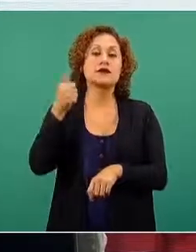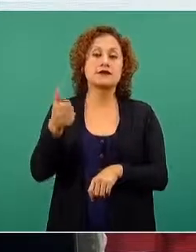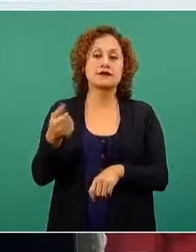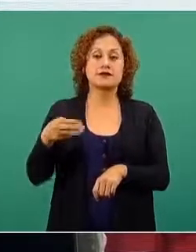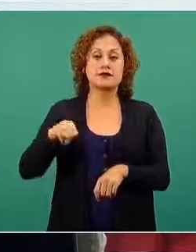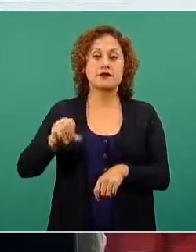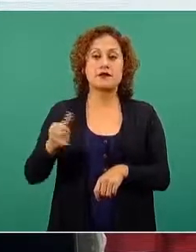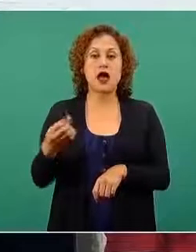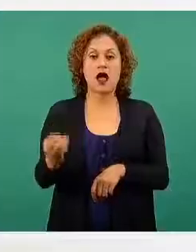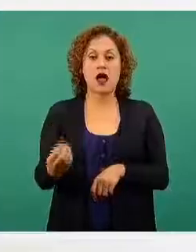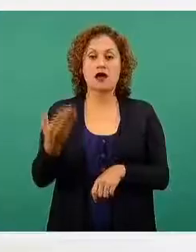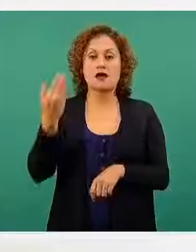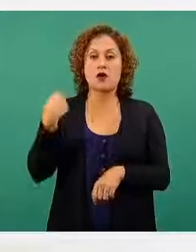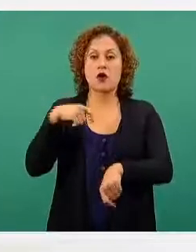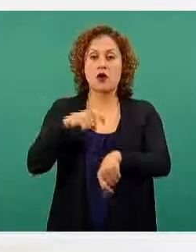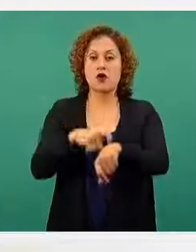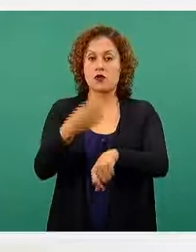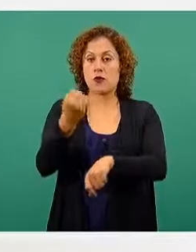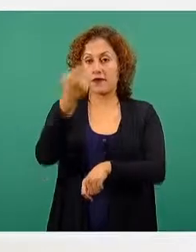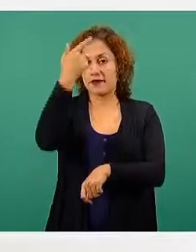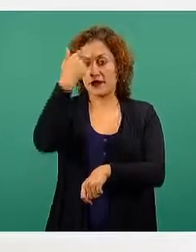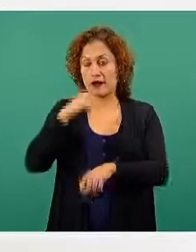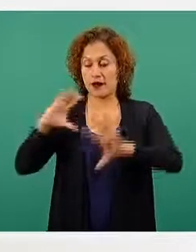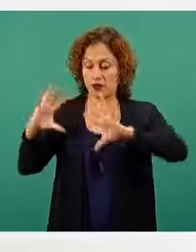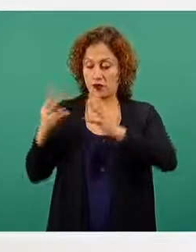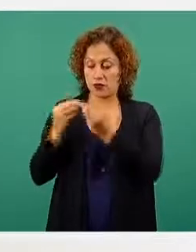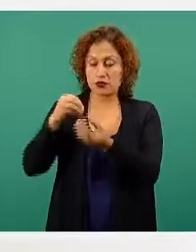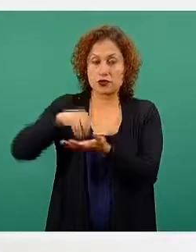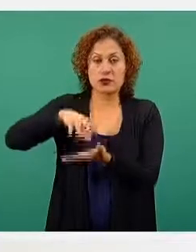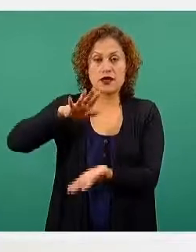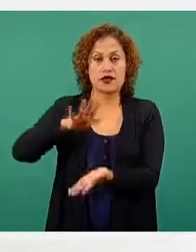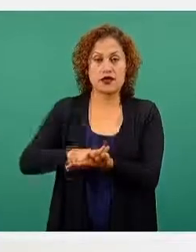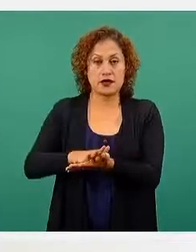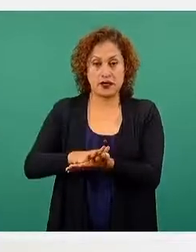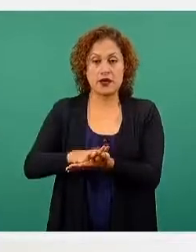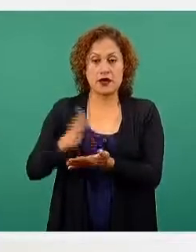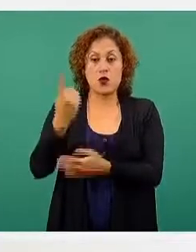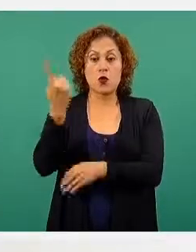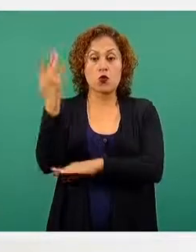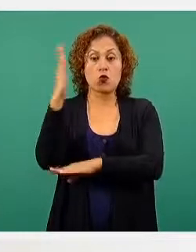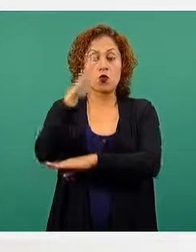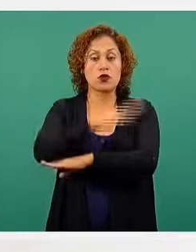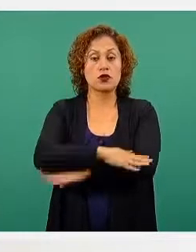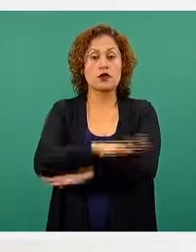las 21 horas, a las 9 de la noche, habíamos logrado vacunar en un día